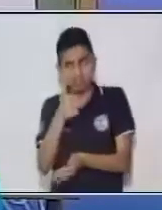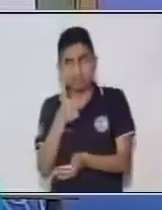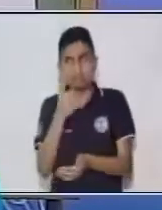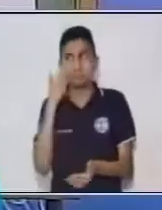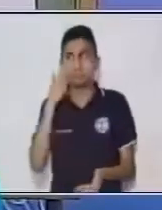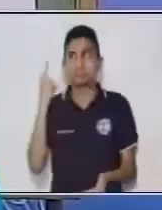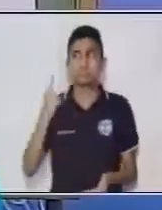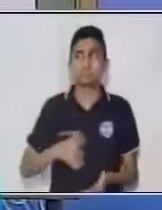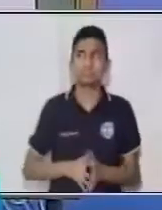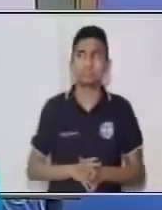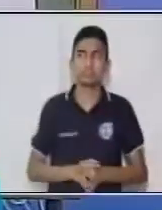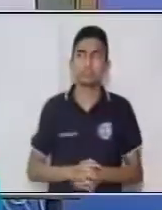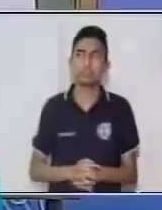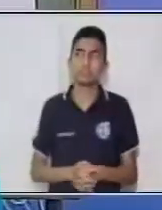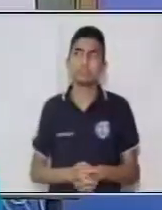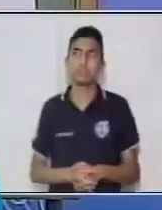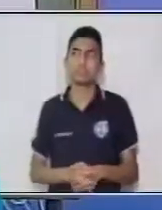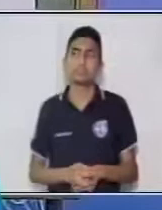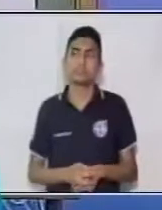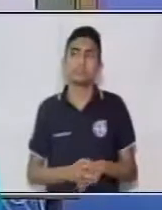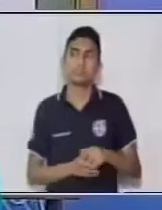Veamos qué nos sale.